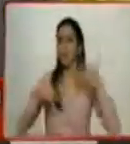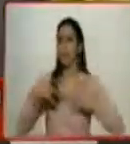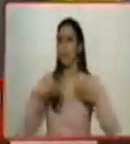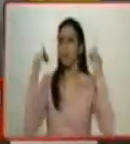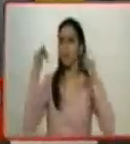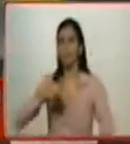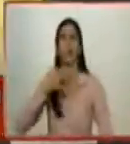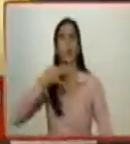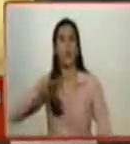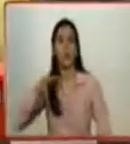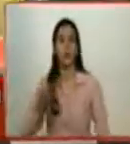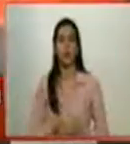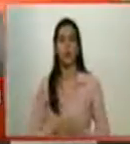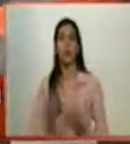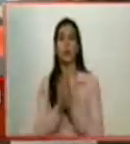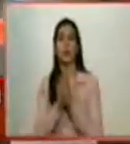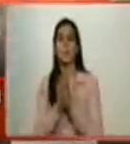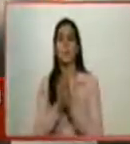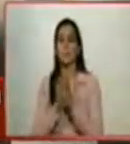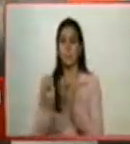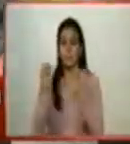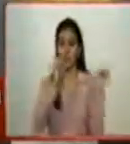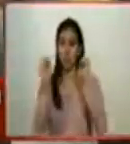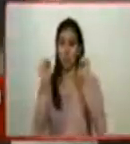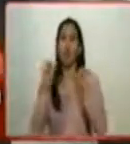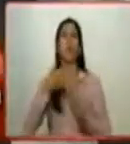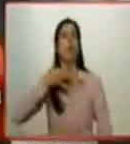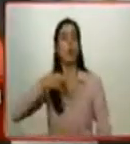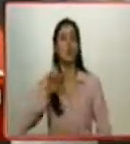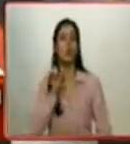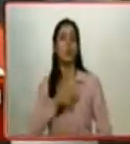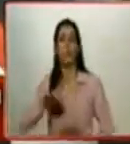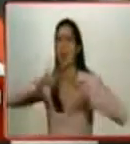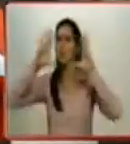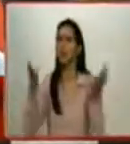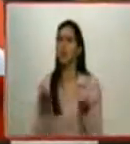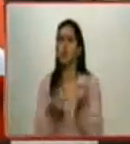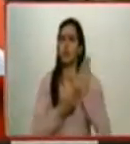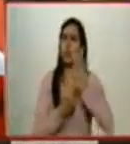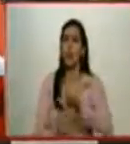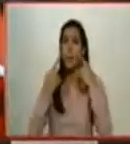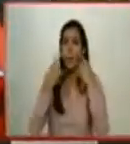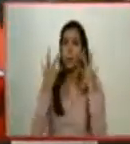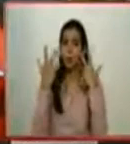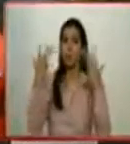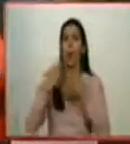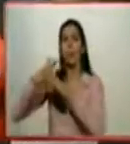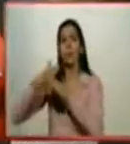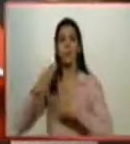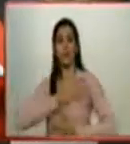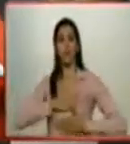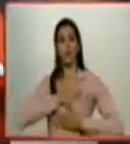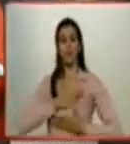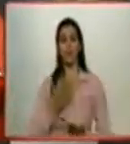Guatire. A nuestro San Pedro de Guarenas y de Guatire, para el resto del mundo entero, para que lo compartamos y lo disfrutemos,